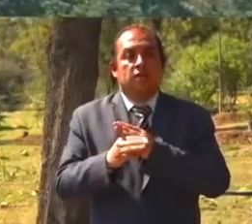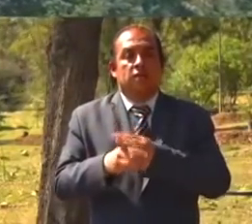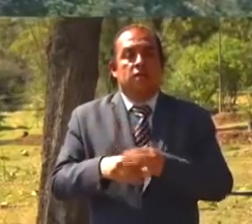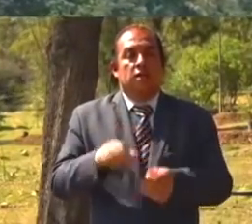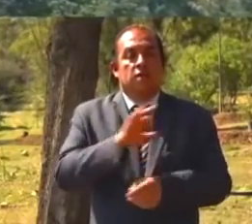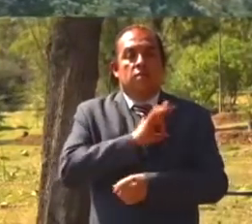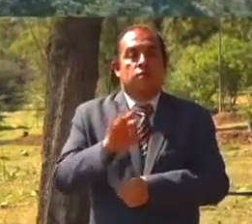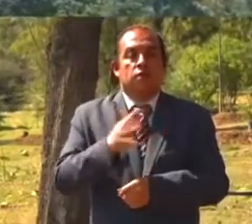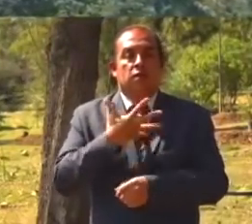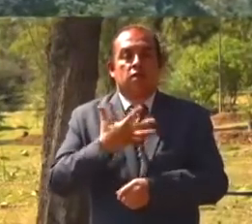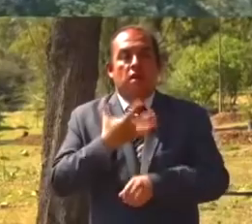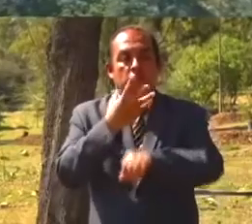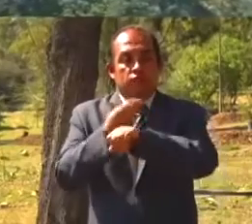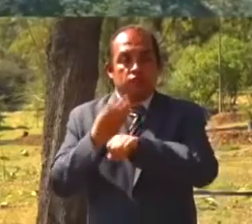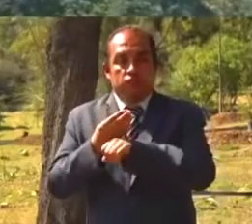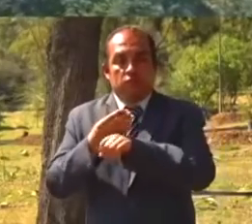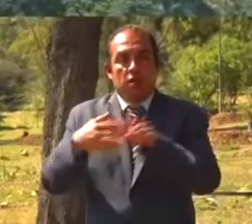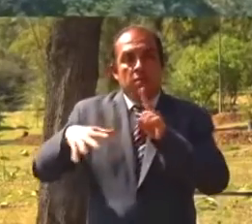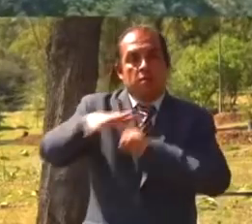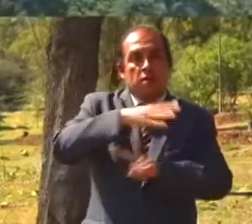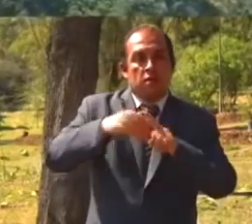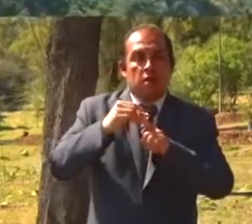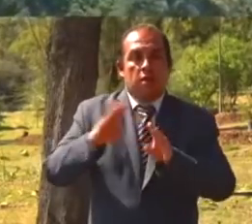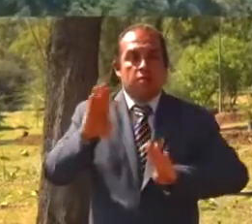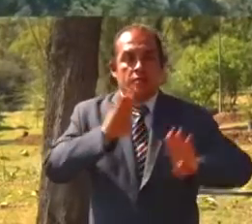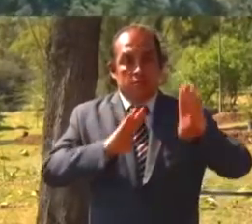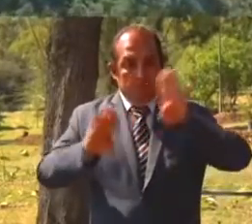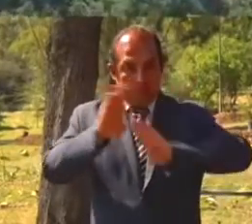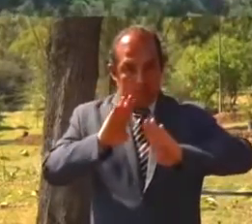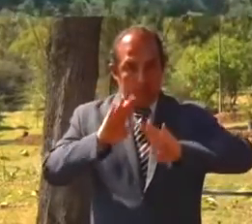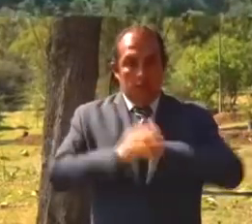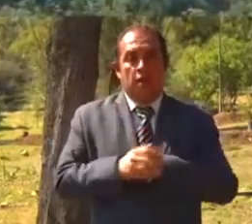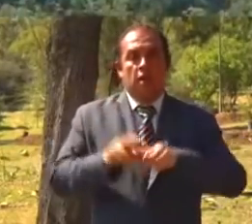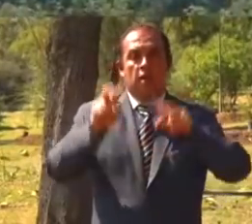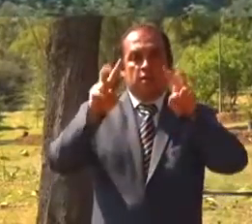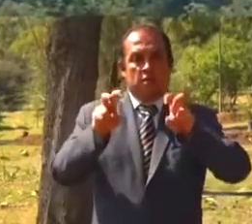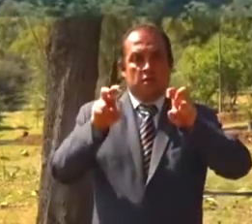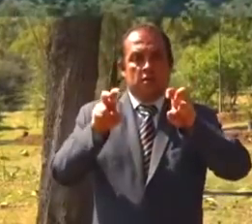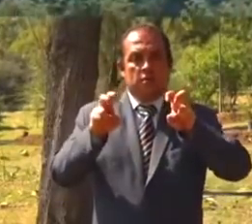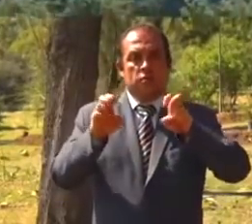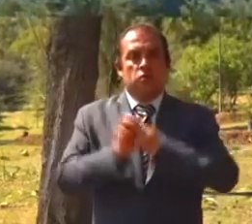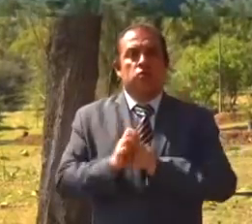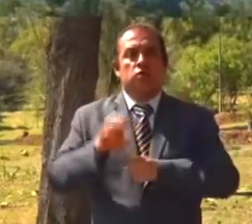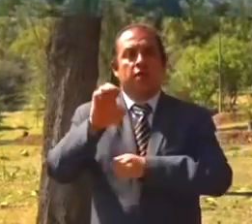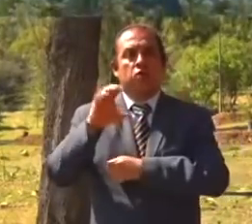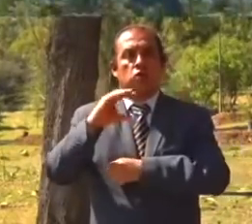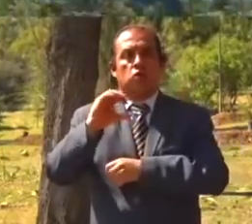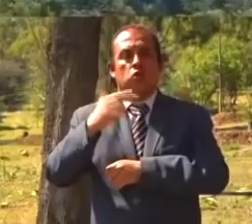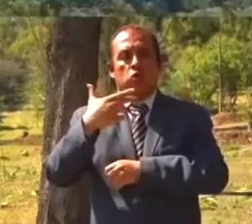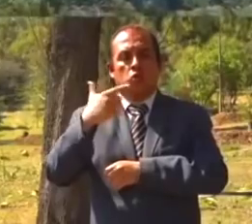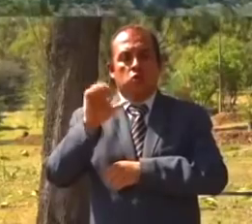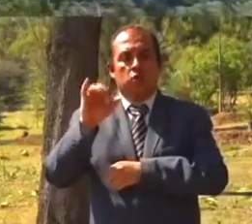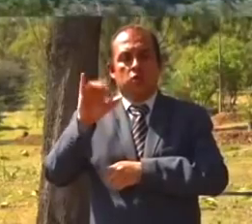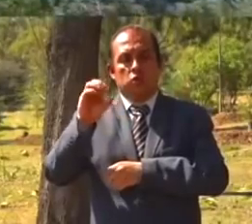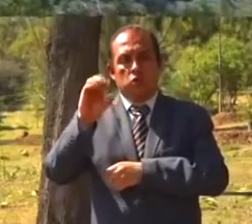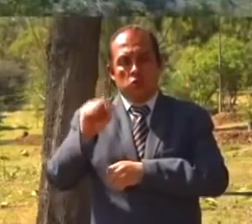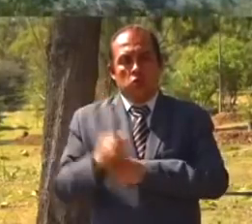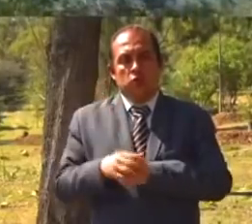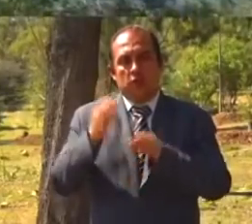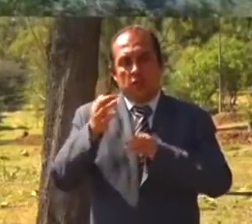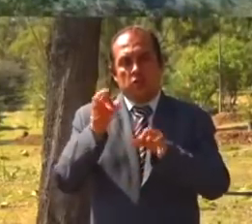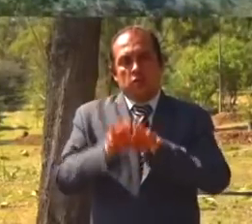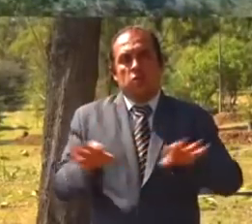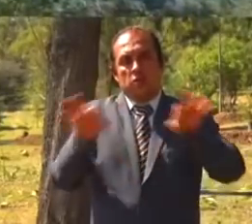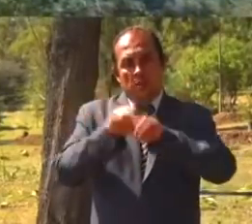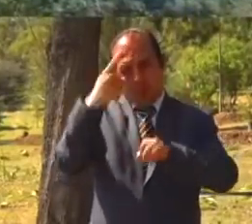ir restaurando ambientalmente, biológicamente, en términos ecológicos, esto que es fundamental para la ciudad.